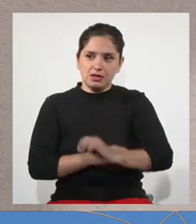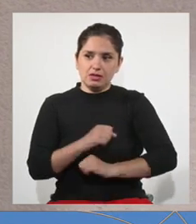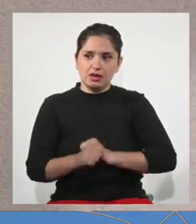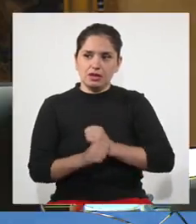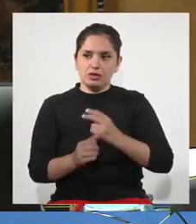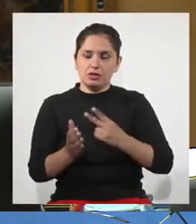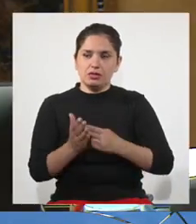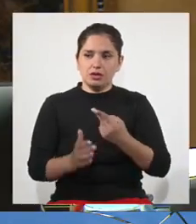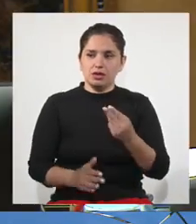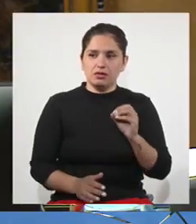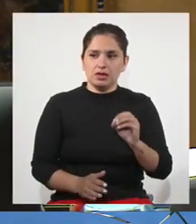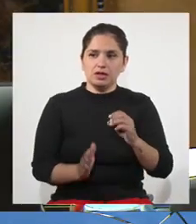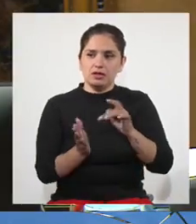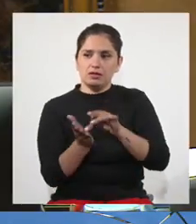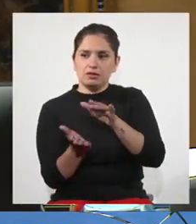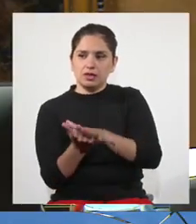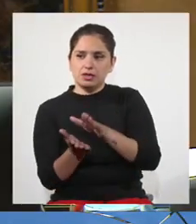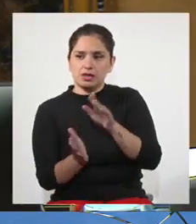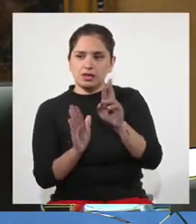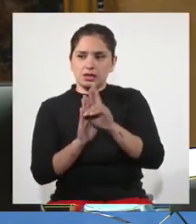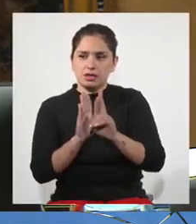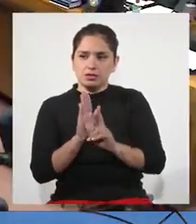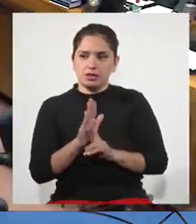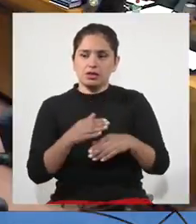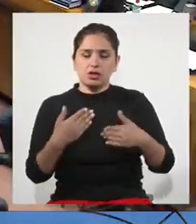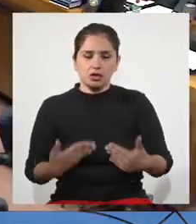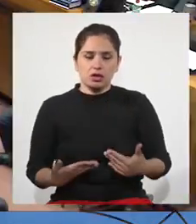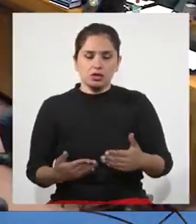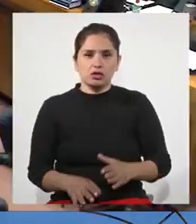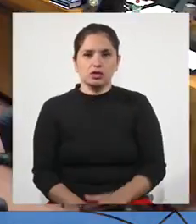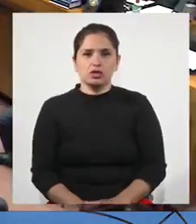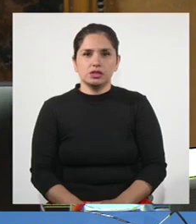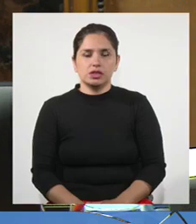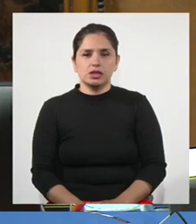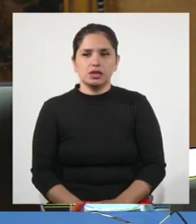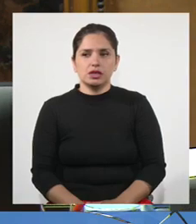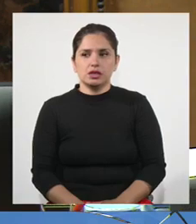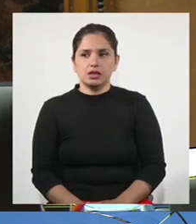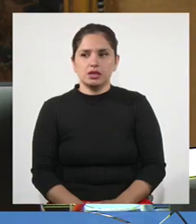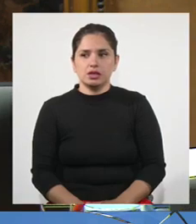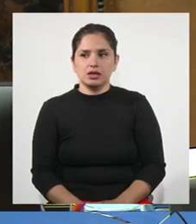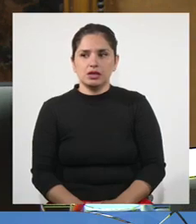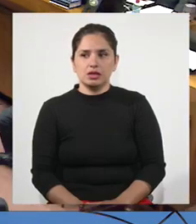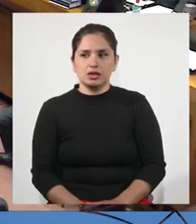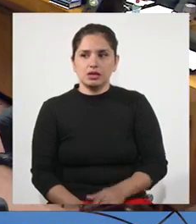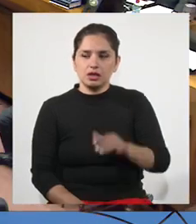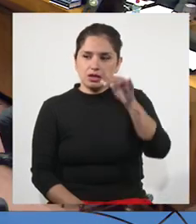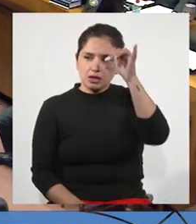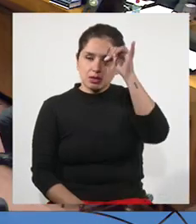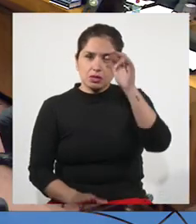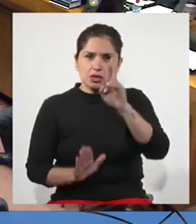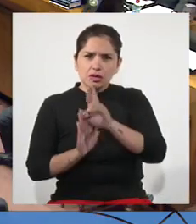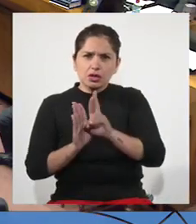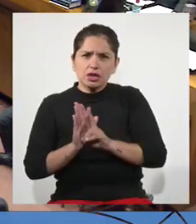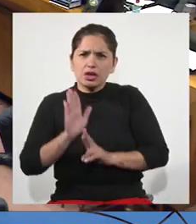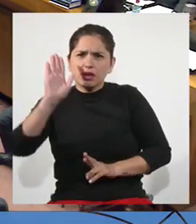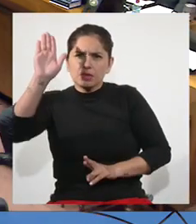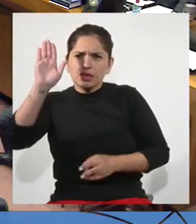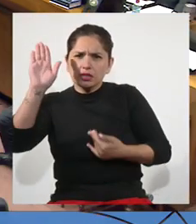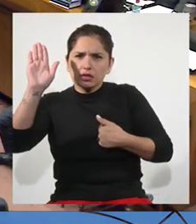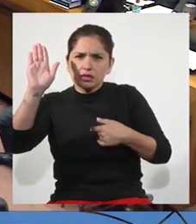reglamento. Gracias. Se da entonces por despacha. Perdón, ¿reglamento,